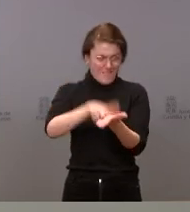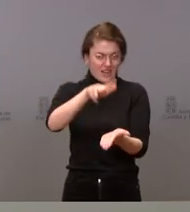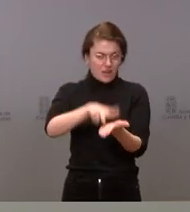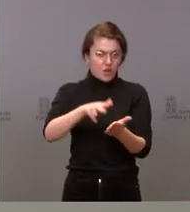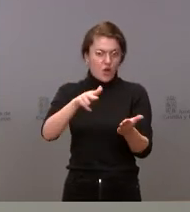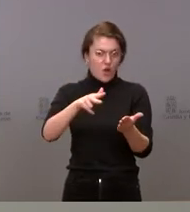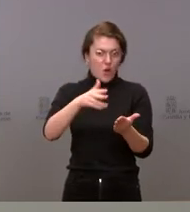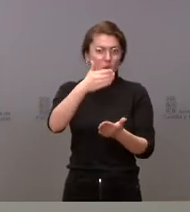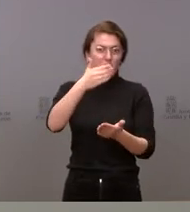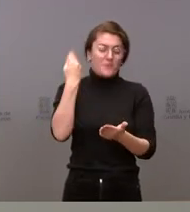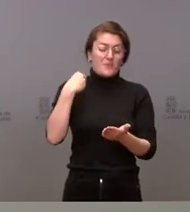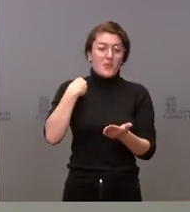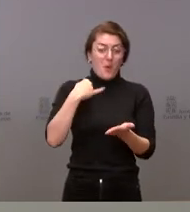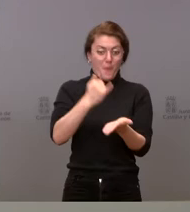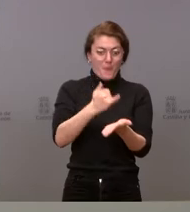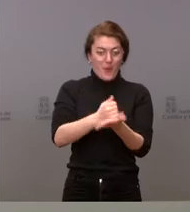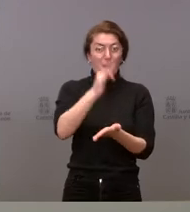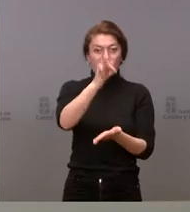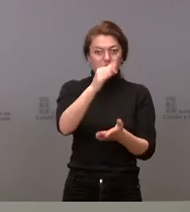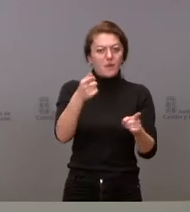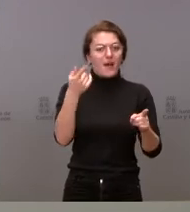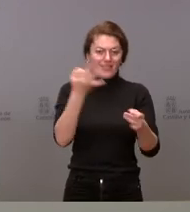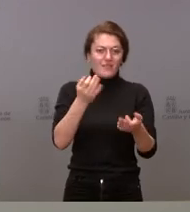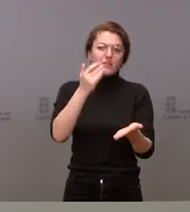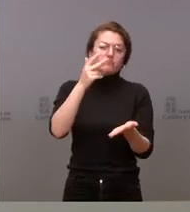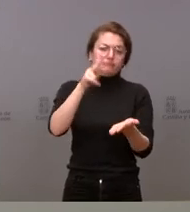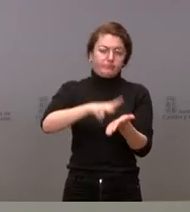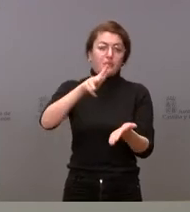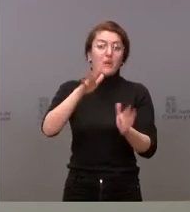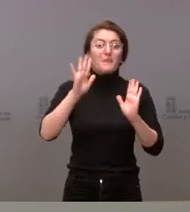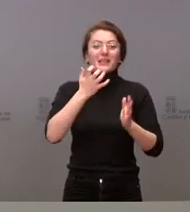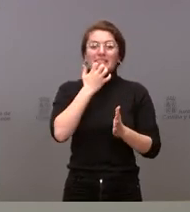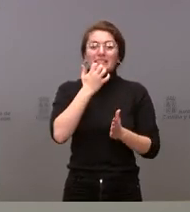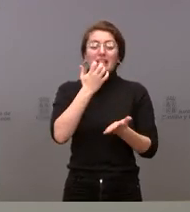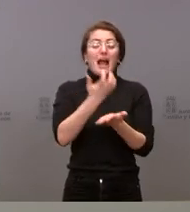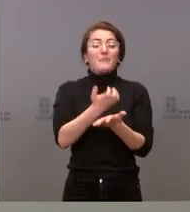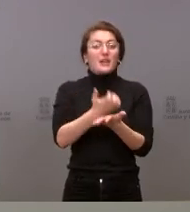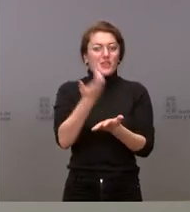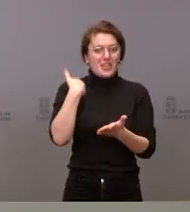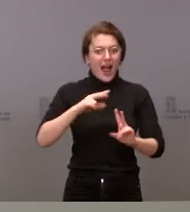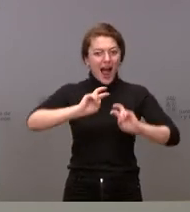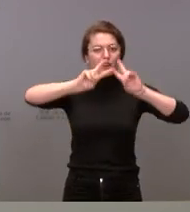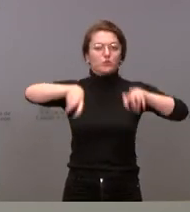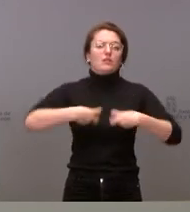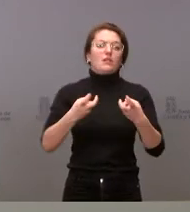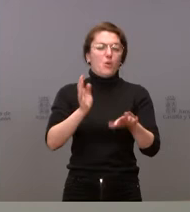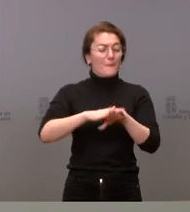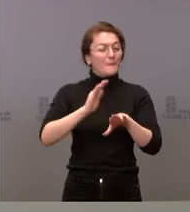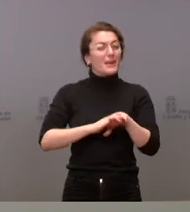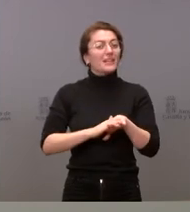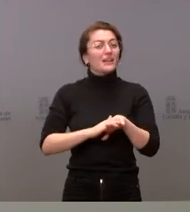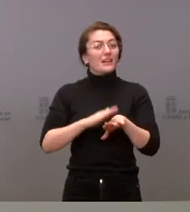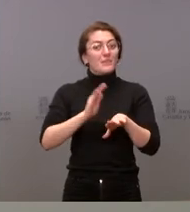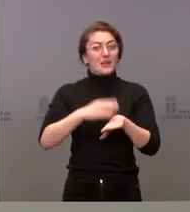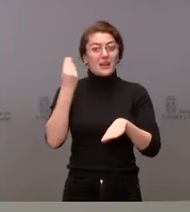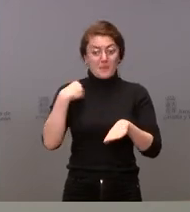las pruebas positivas pero realmente me refiero a que la aplicación se ha modificado se ha actualizado con el fin de esos tres grupos